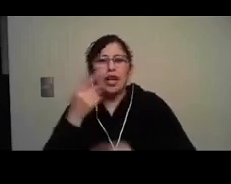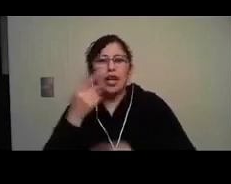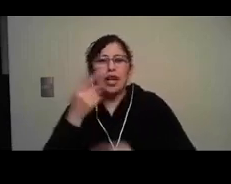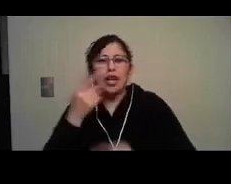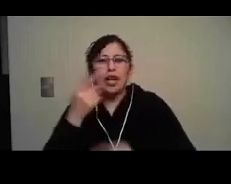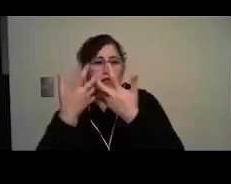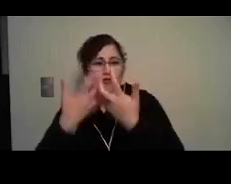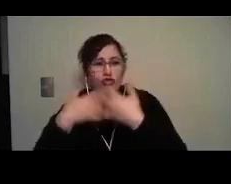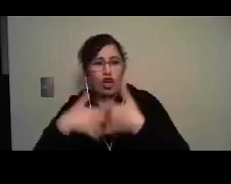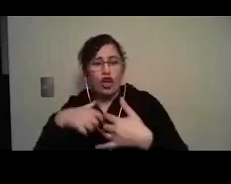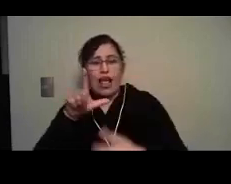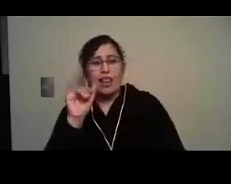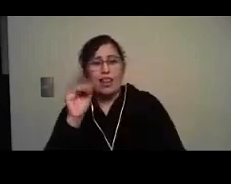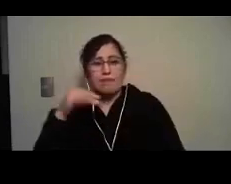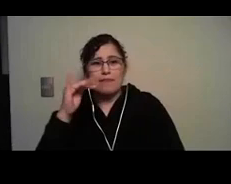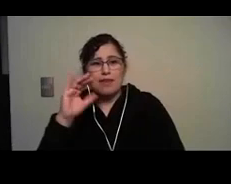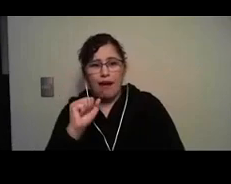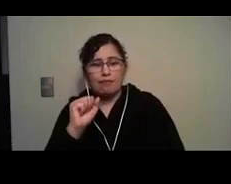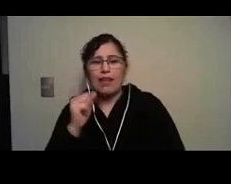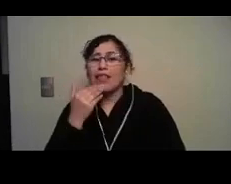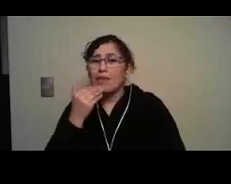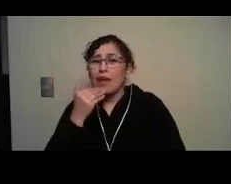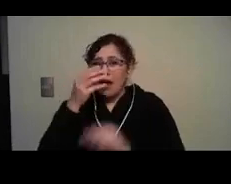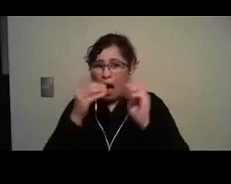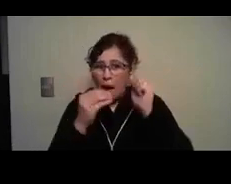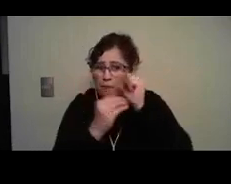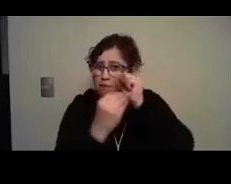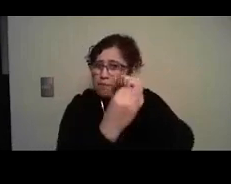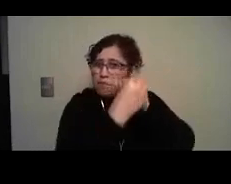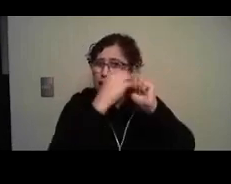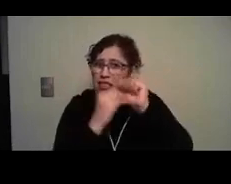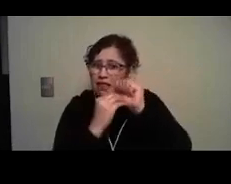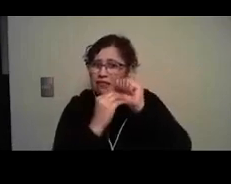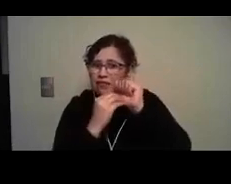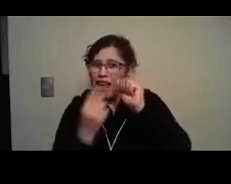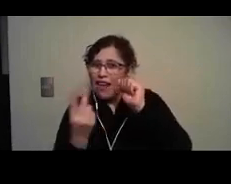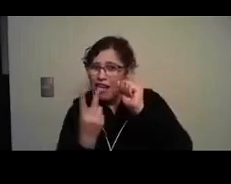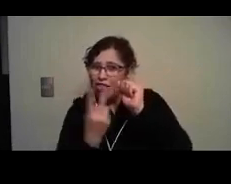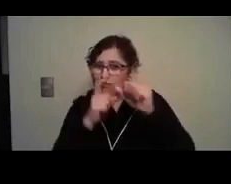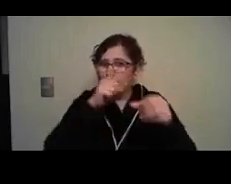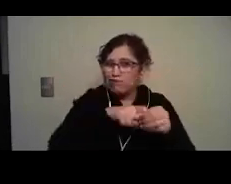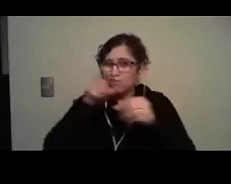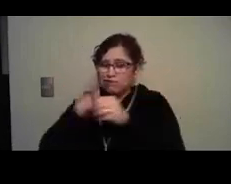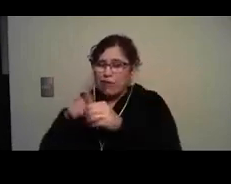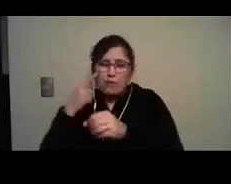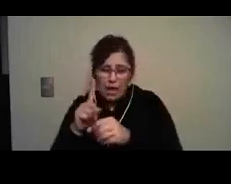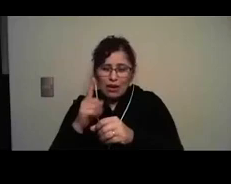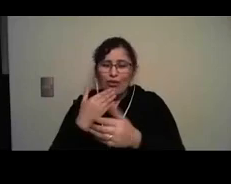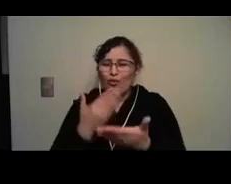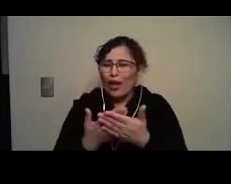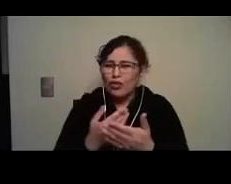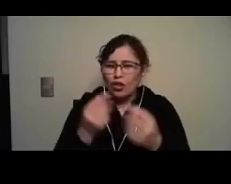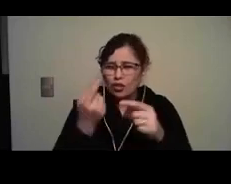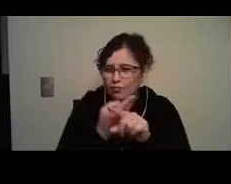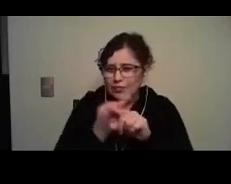ya, y se reconocieron algunas estructuras que eran parte de ambas, ya, pero a la hora de hablar de memoria ya es